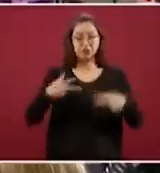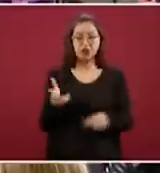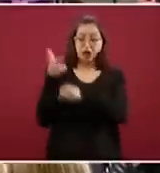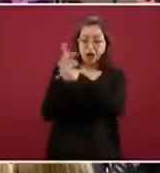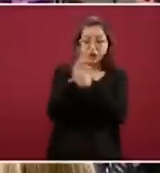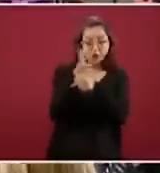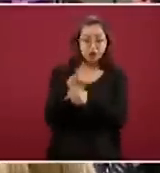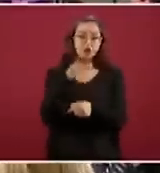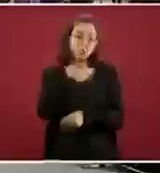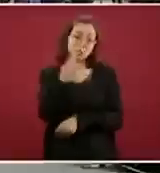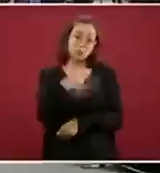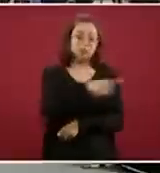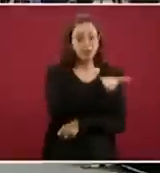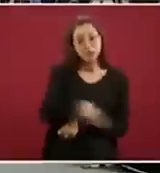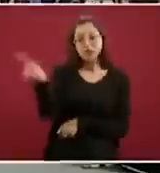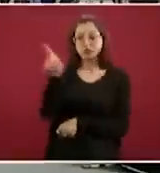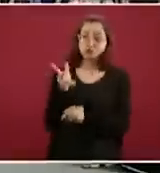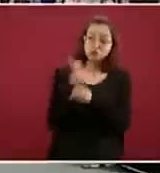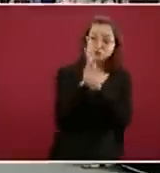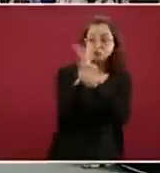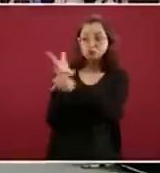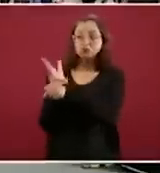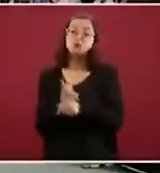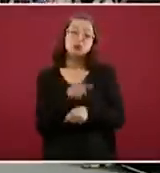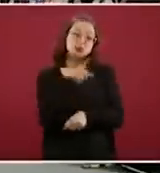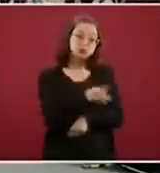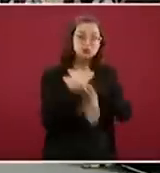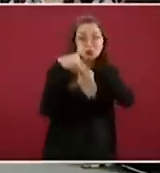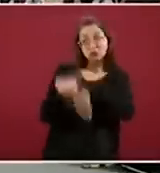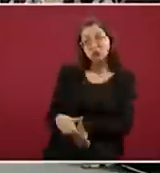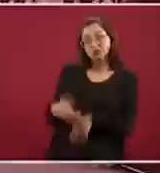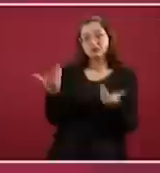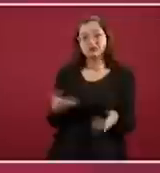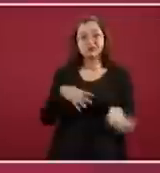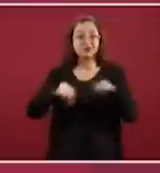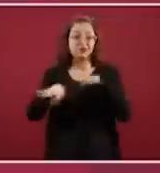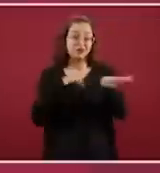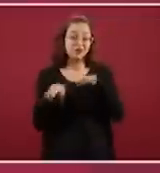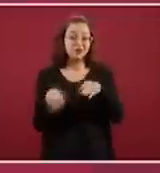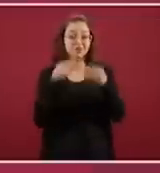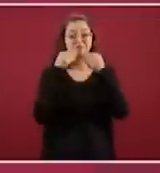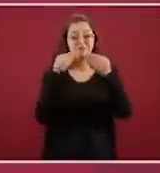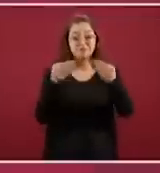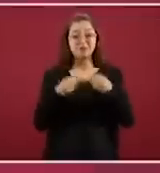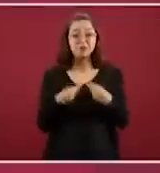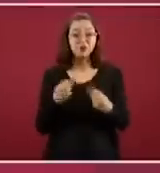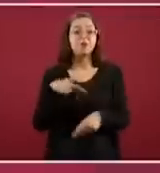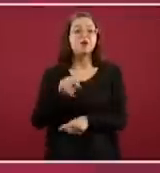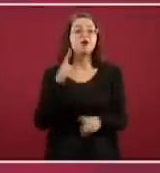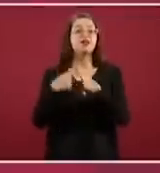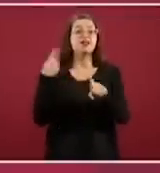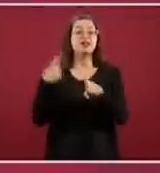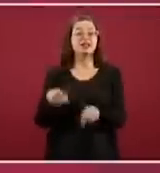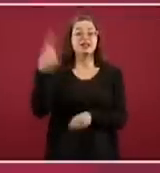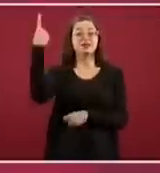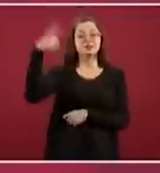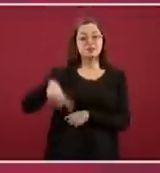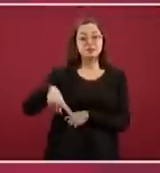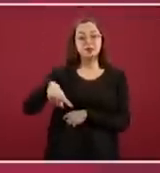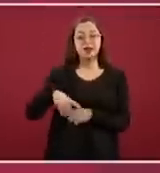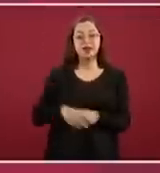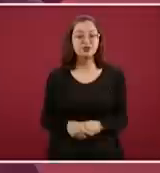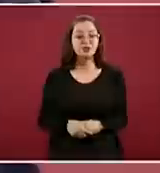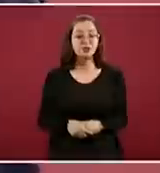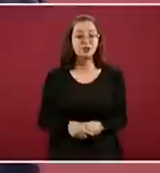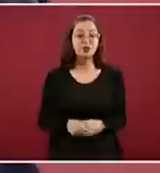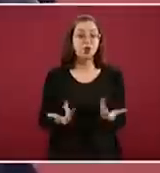a tomar esto, ¿no? Pues sí, pues tiene que tomarlo porque es su trabajo, pero ¿quién da la orden? Entonces sería